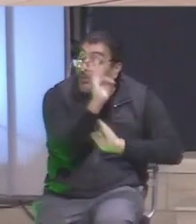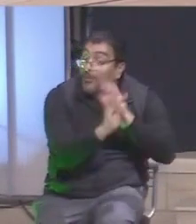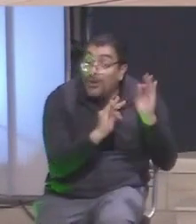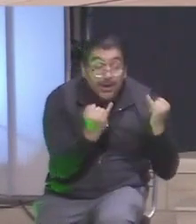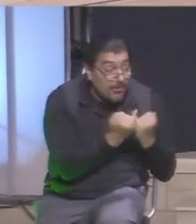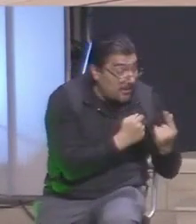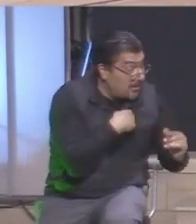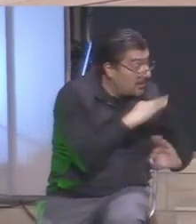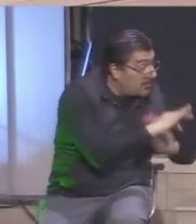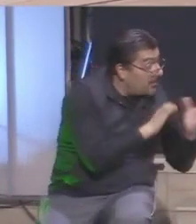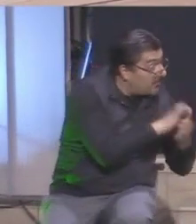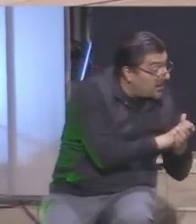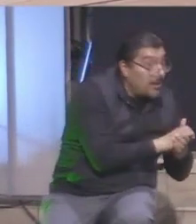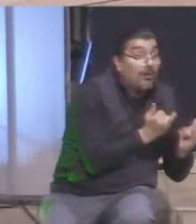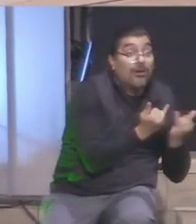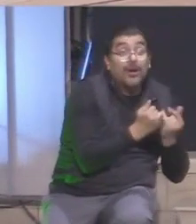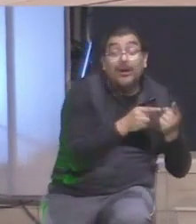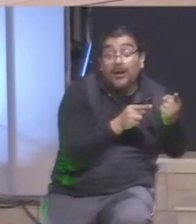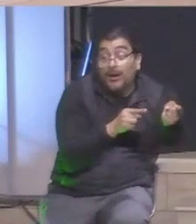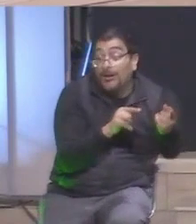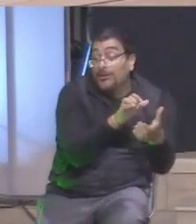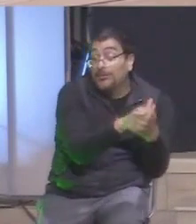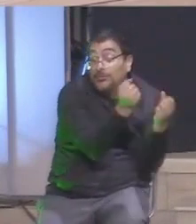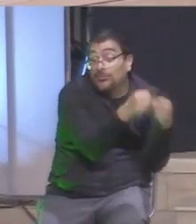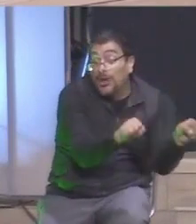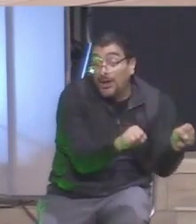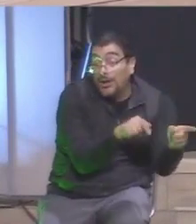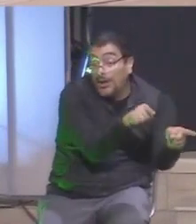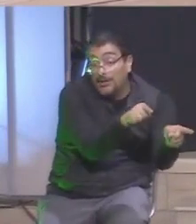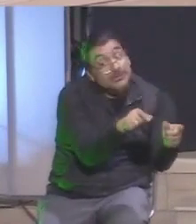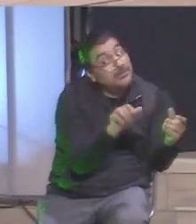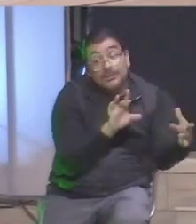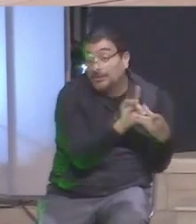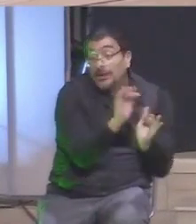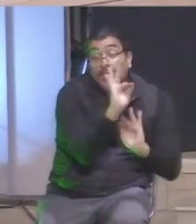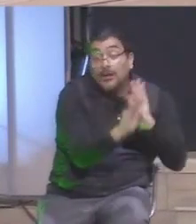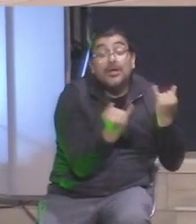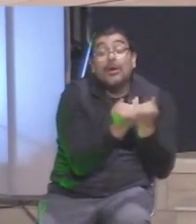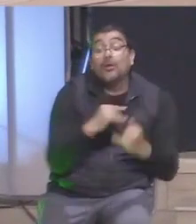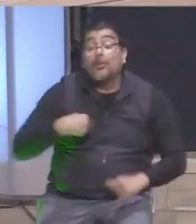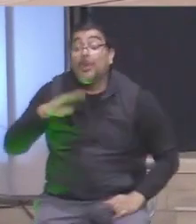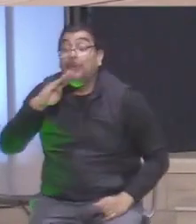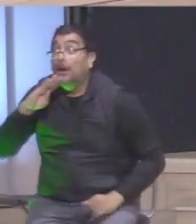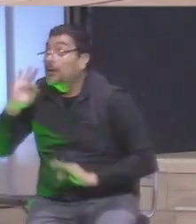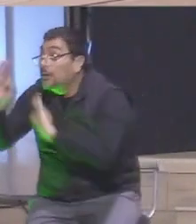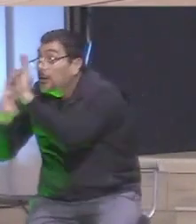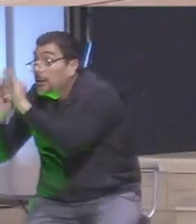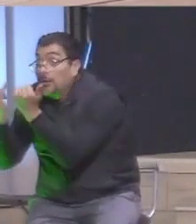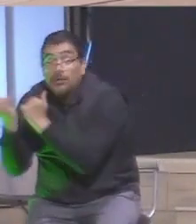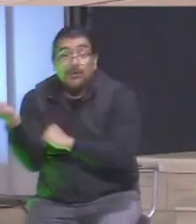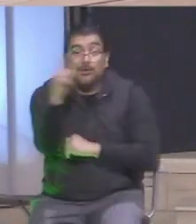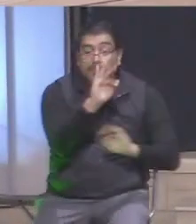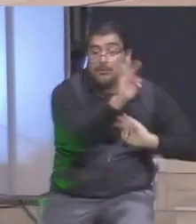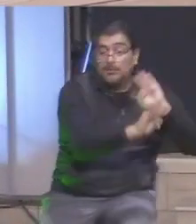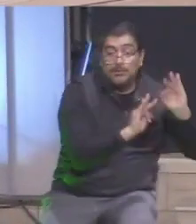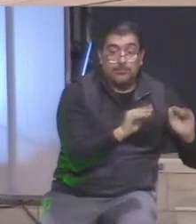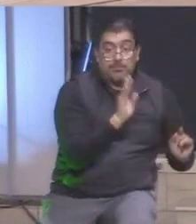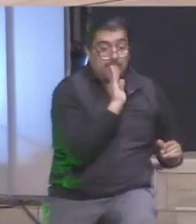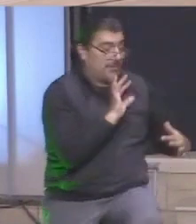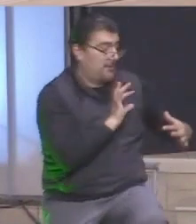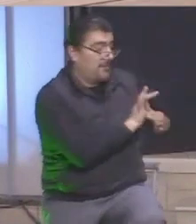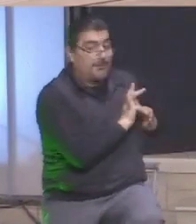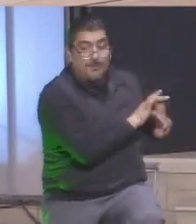mamá porque usted con su esposa es una sola carne nada más lo decía